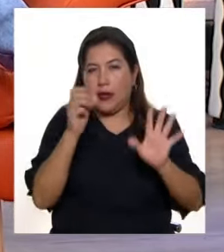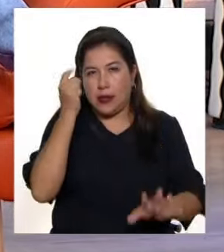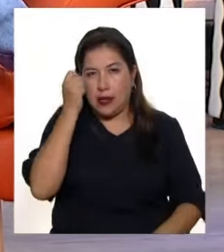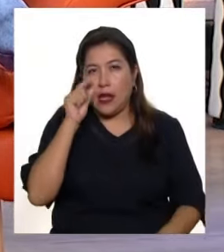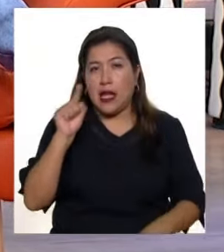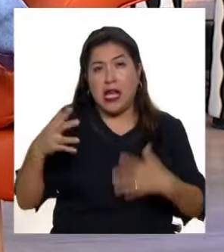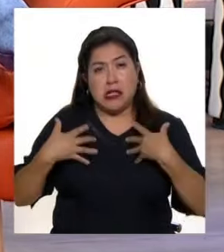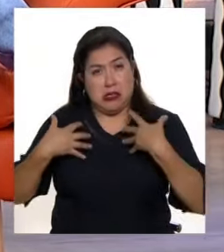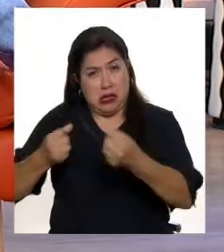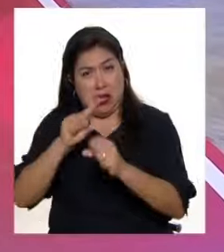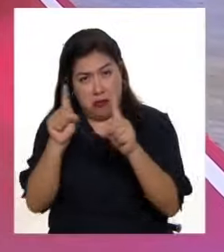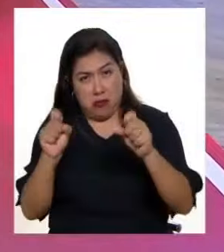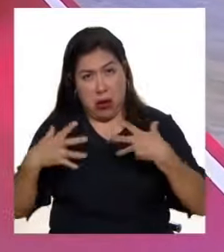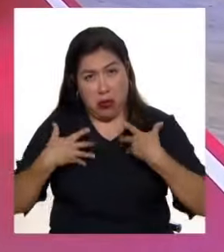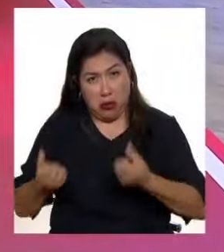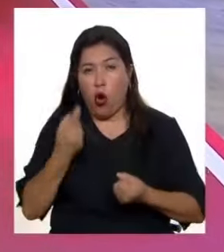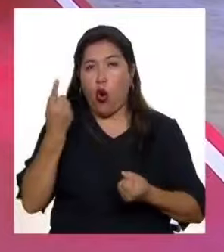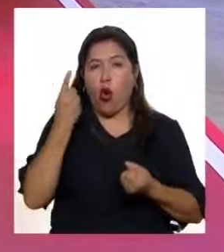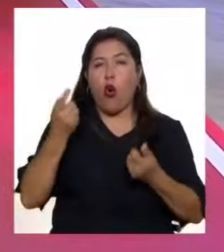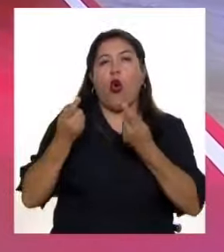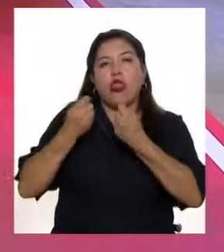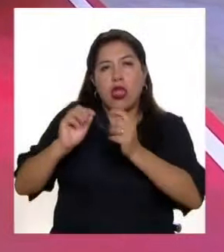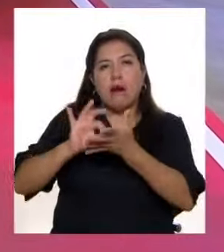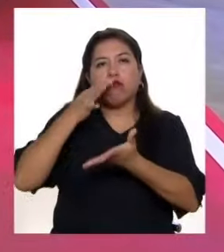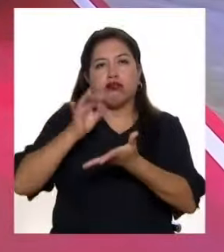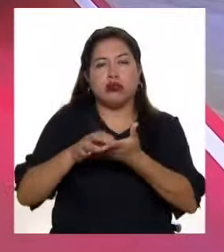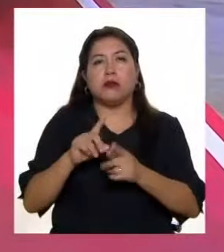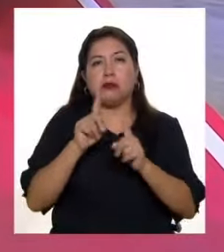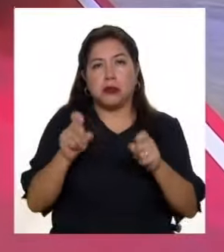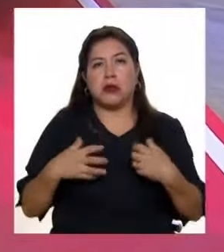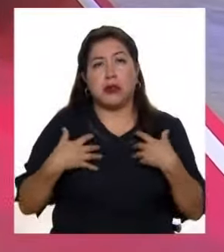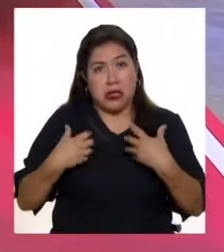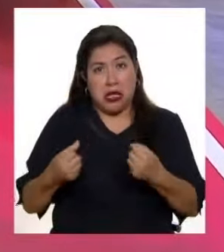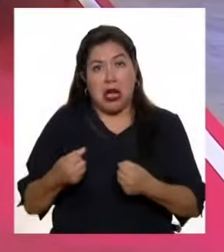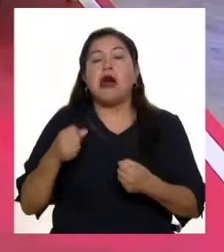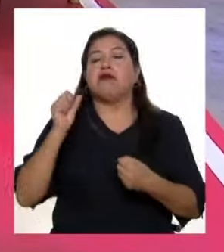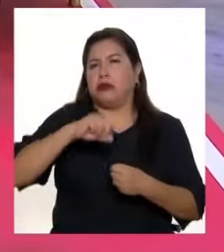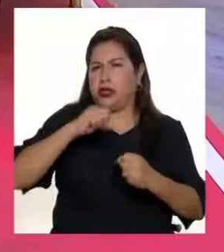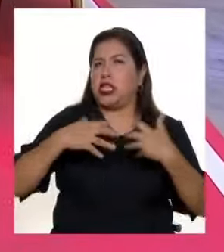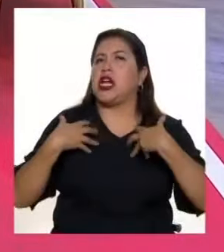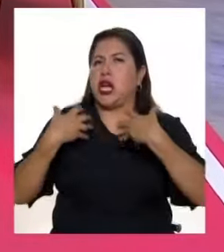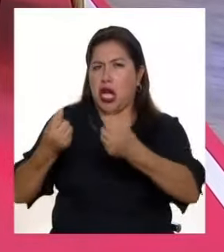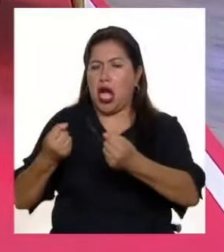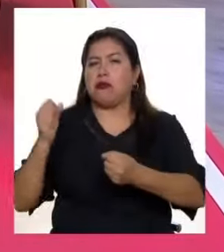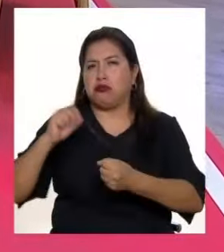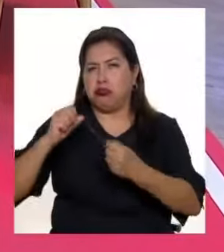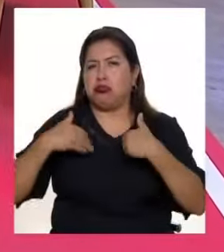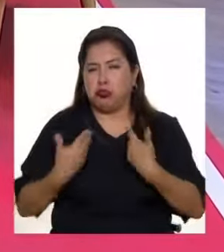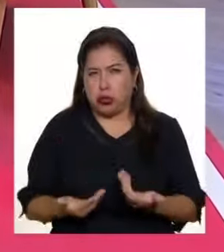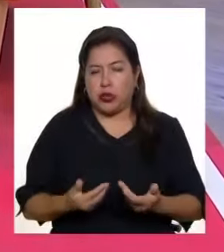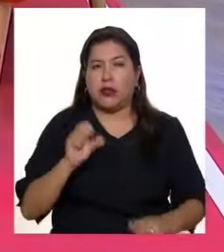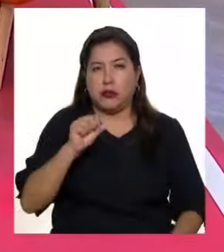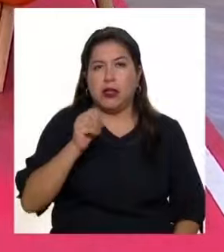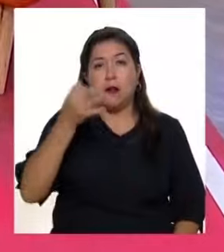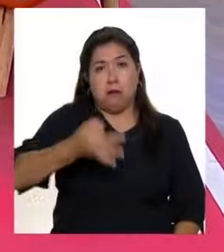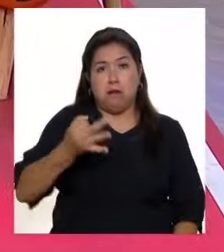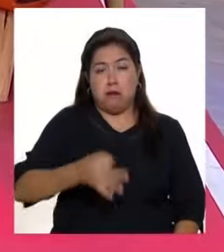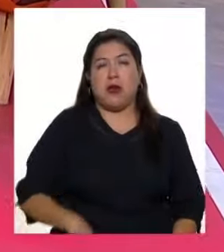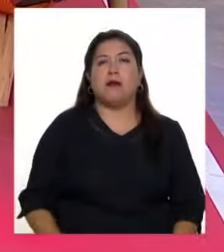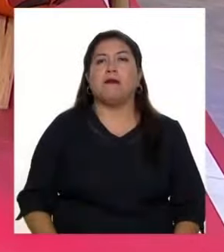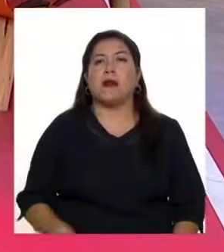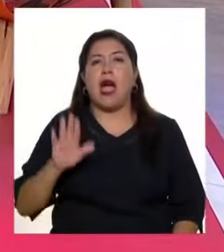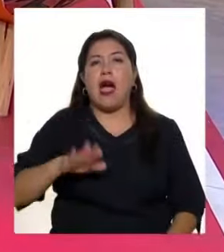solamente tratable? Es curable, en realidad es curable, ¿no? Ahora, sí es cierto que hay pacientes que se quedan con, o que